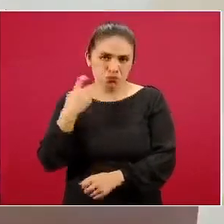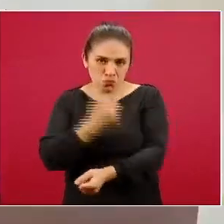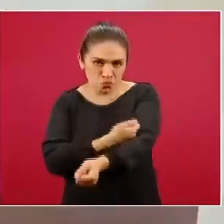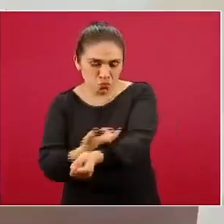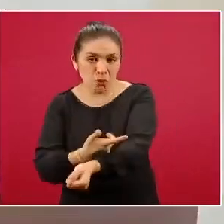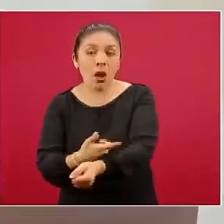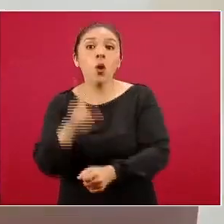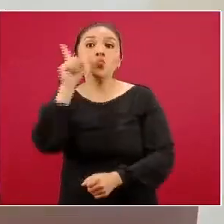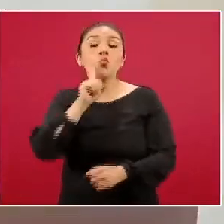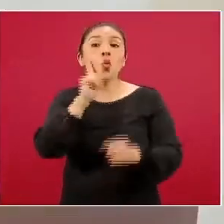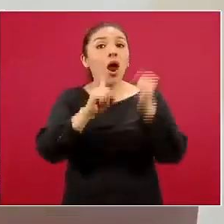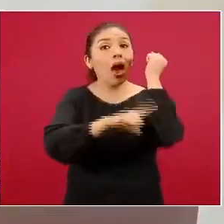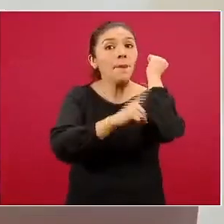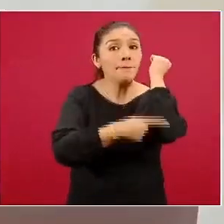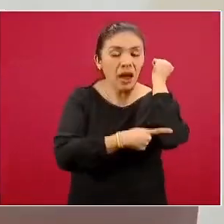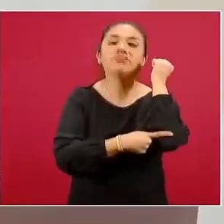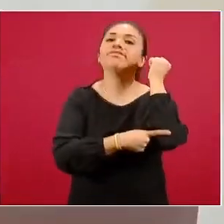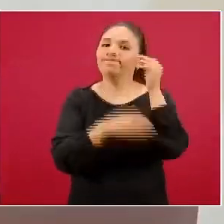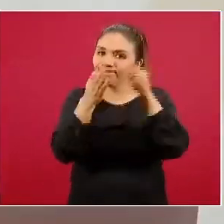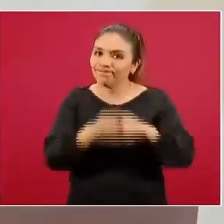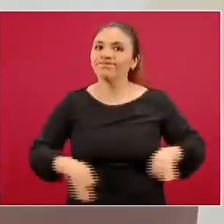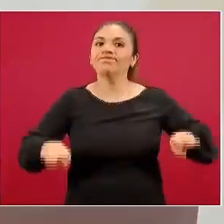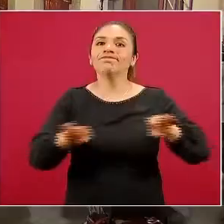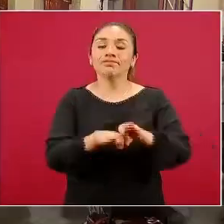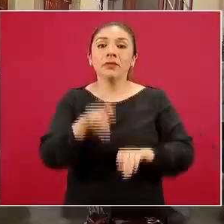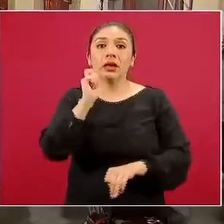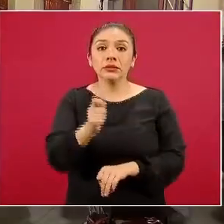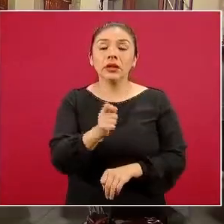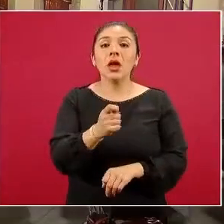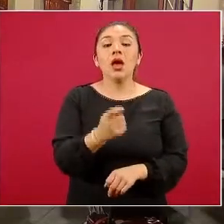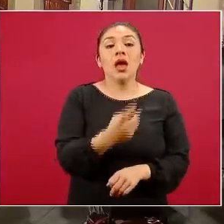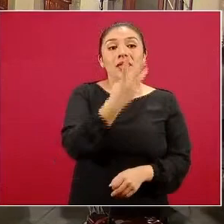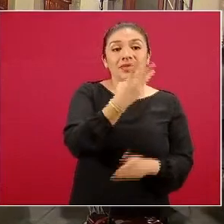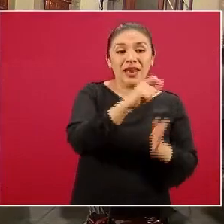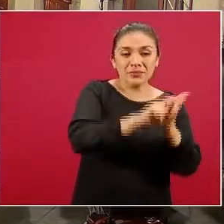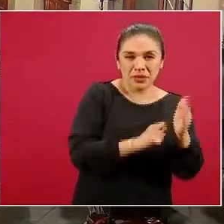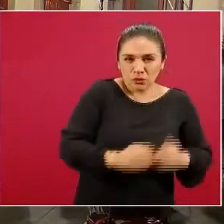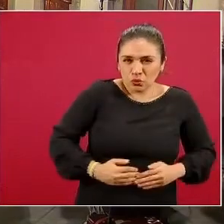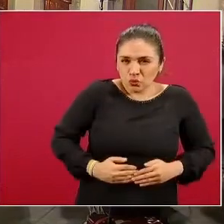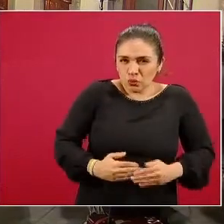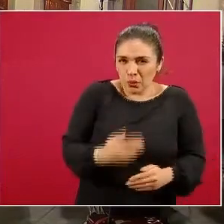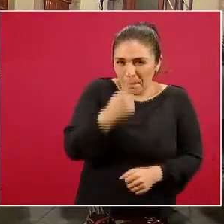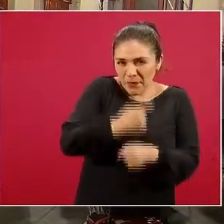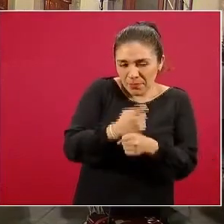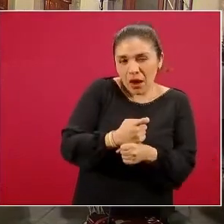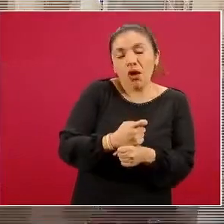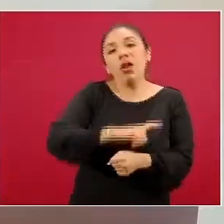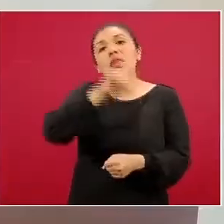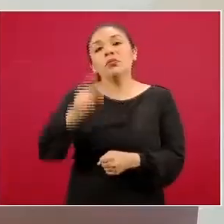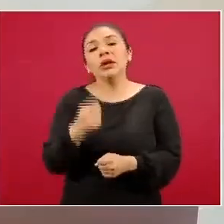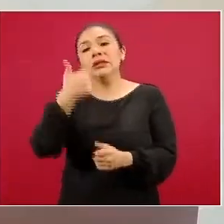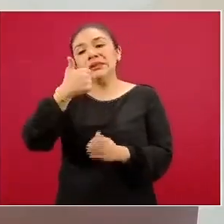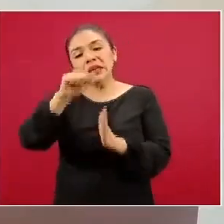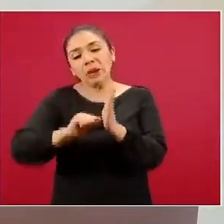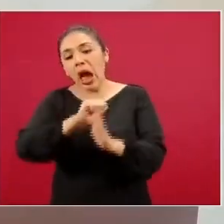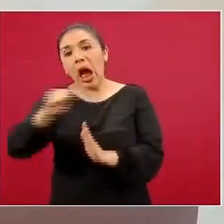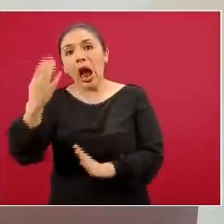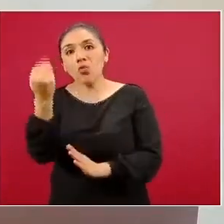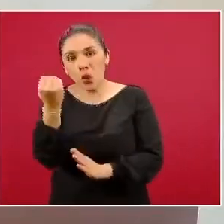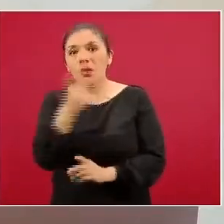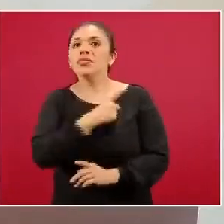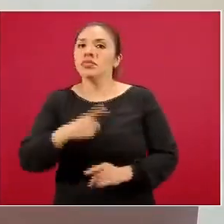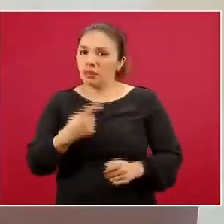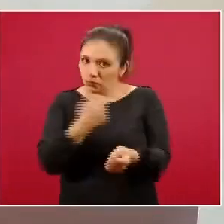embarazadas es un grupo muy importante en el primer y tercer trimestre del embarazo, personas que tengan más de una